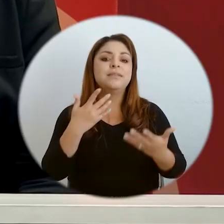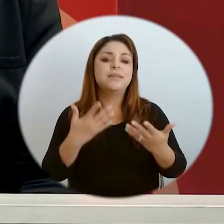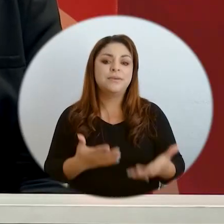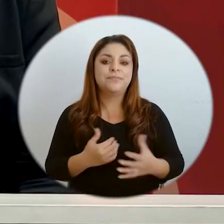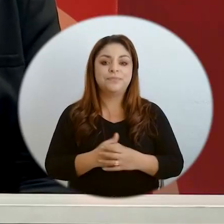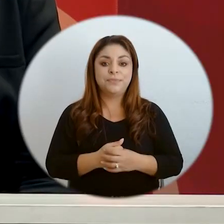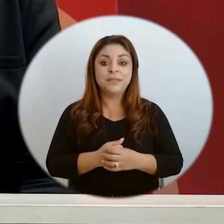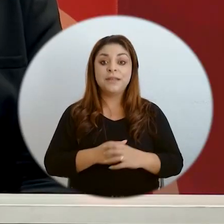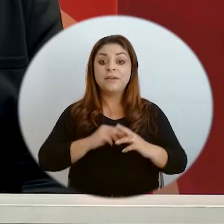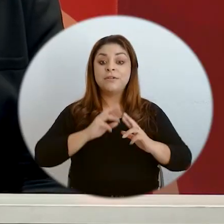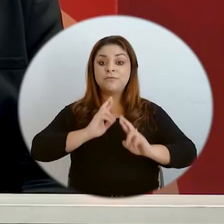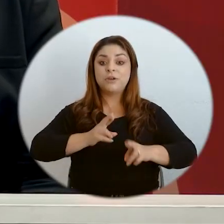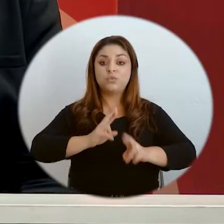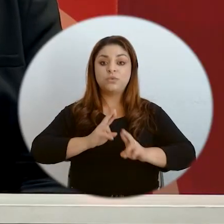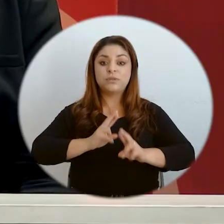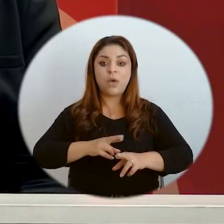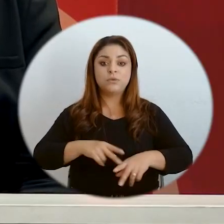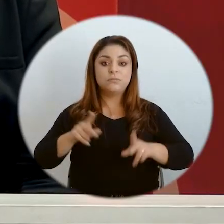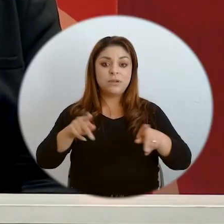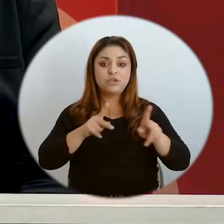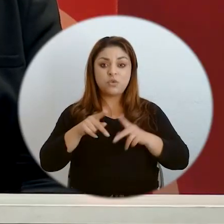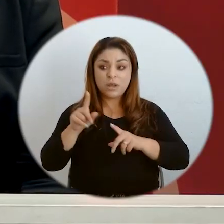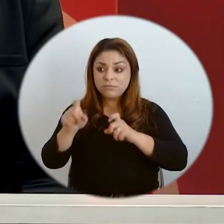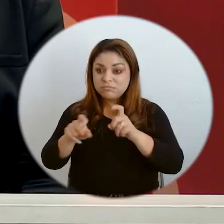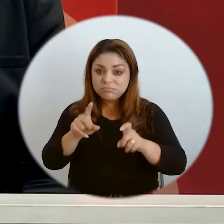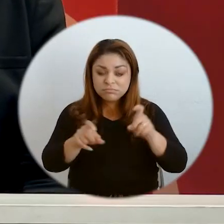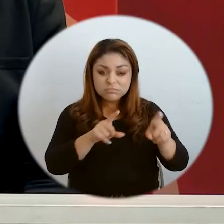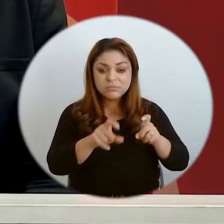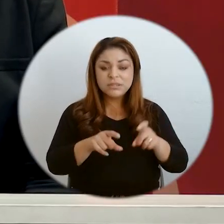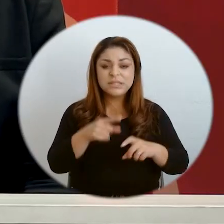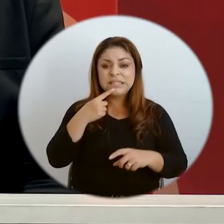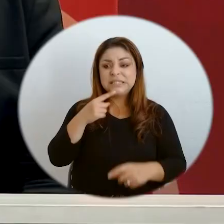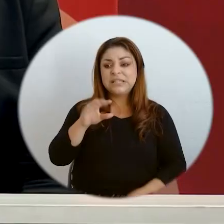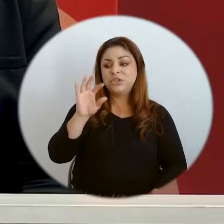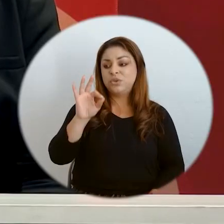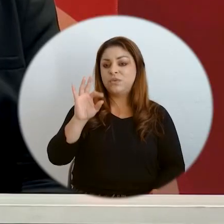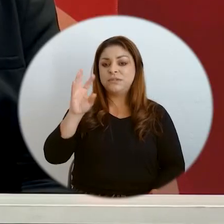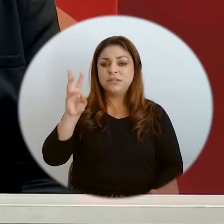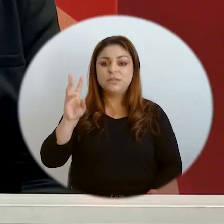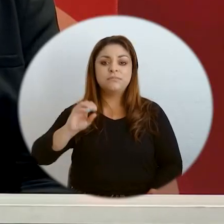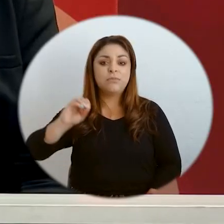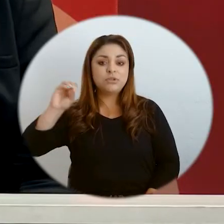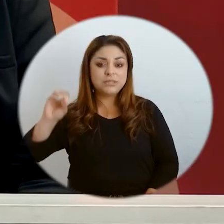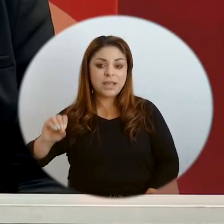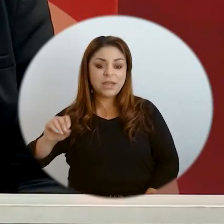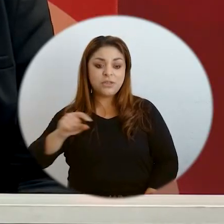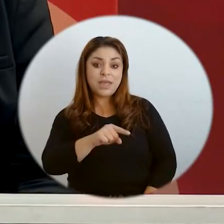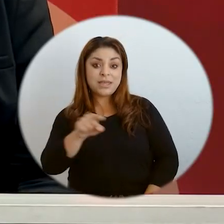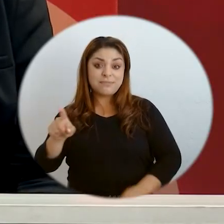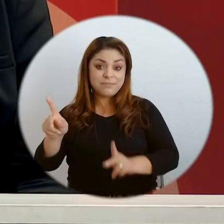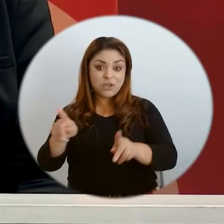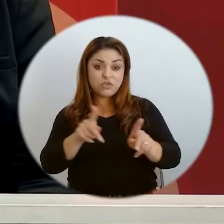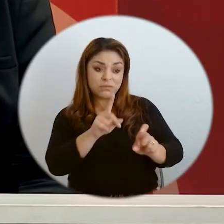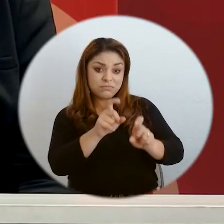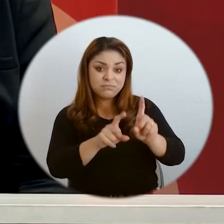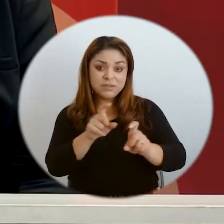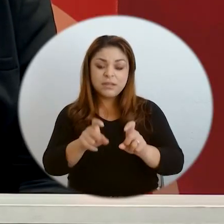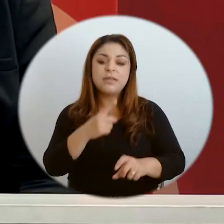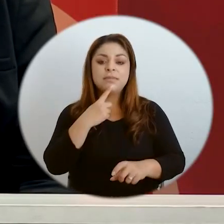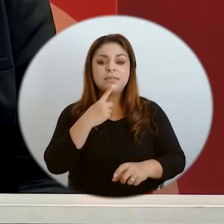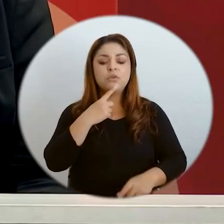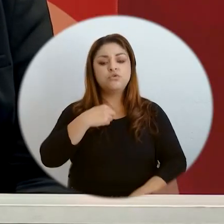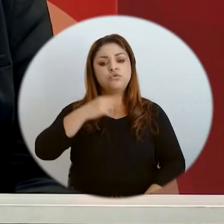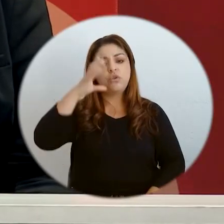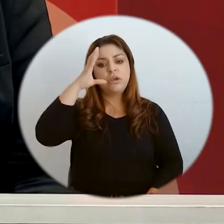pocos días, y decía que según los resultados de las personas que fueron consultadas, un 96% de